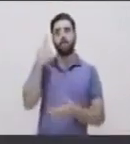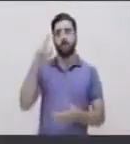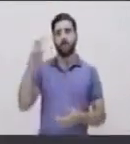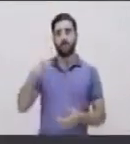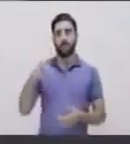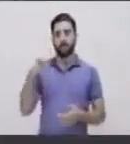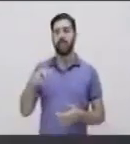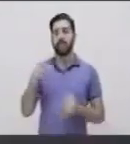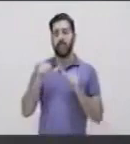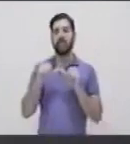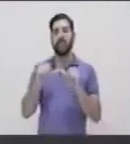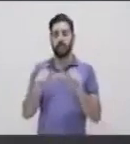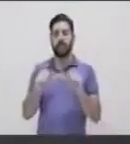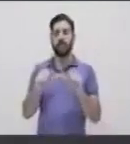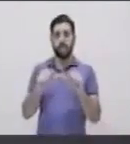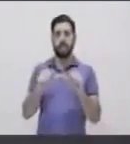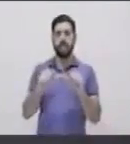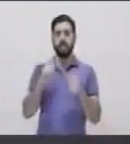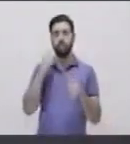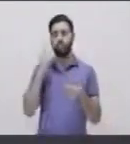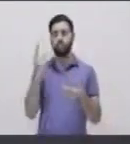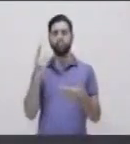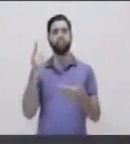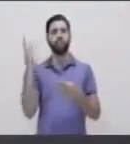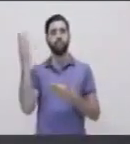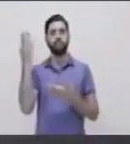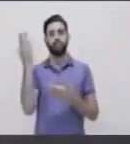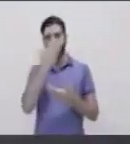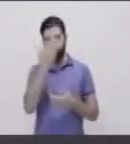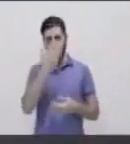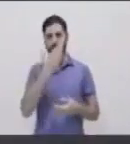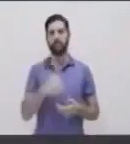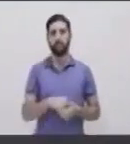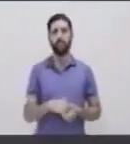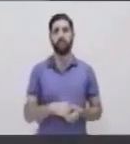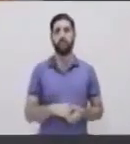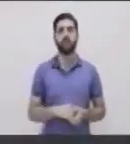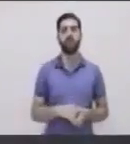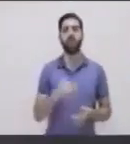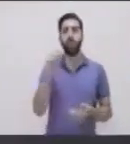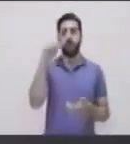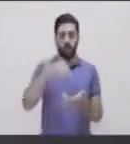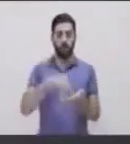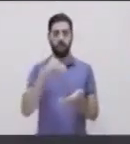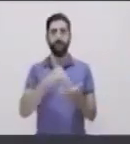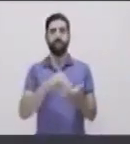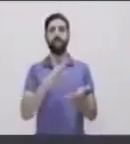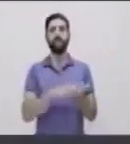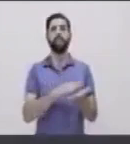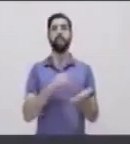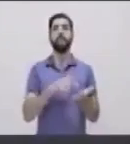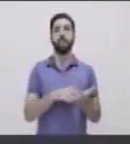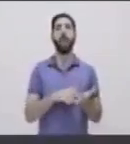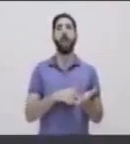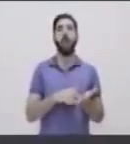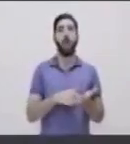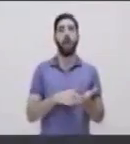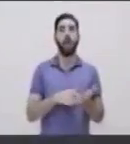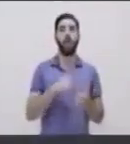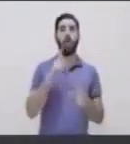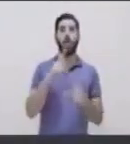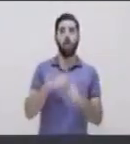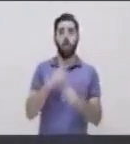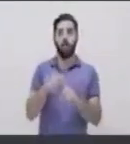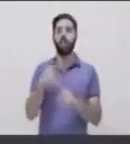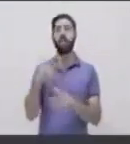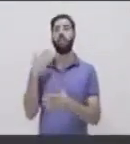le permitan continuar con su estudio, pues en su barco, el Beagle, establece los principios cuando llega